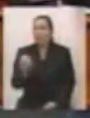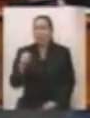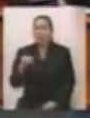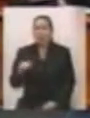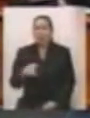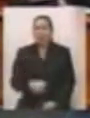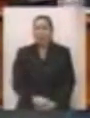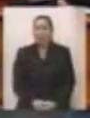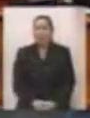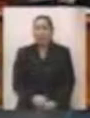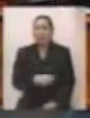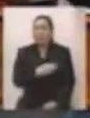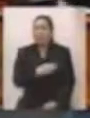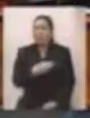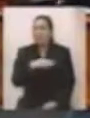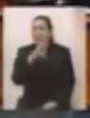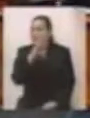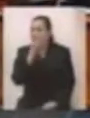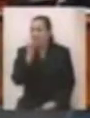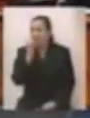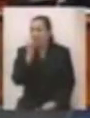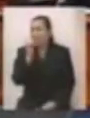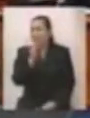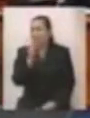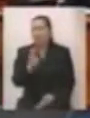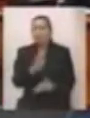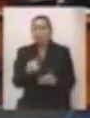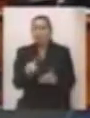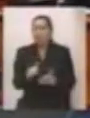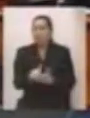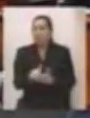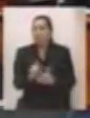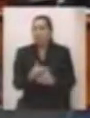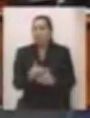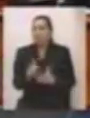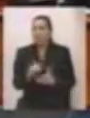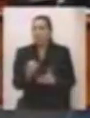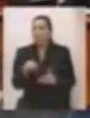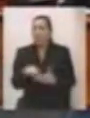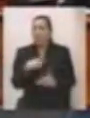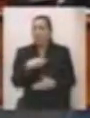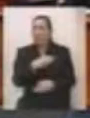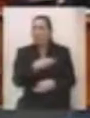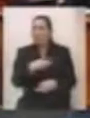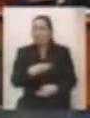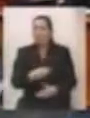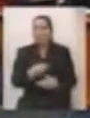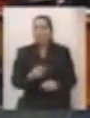Poder Ejecutivo, del Ministerio de la Mujer, sino también todas las partes involucradas, el Ministerio